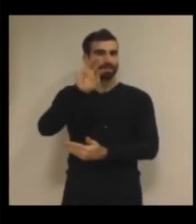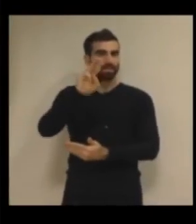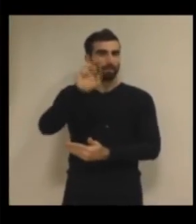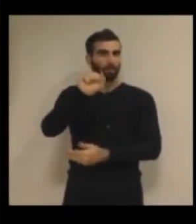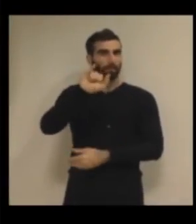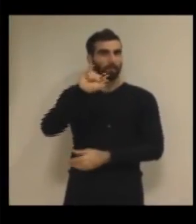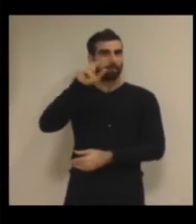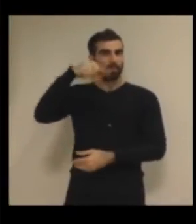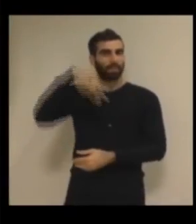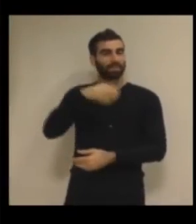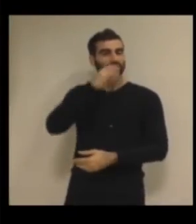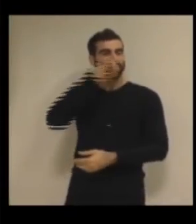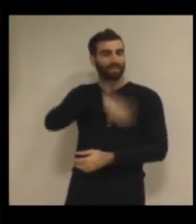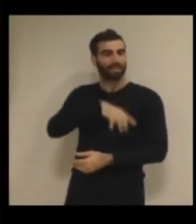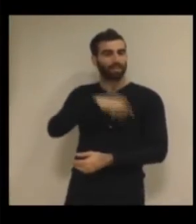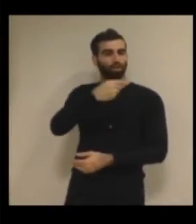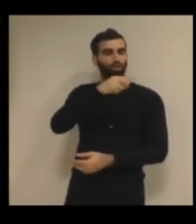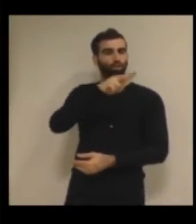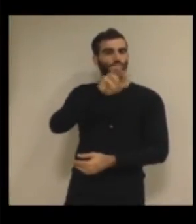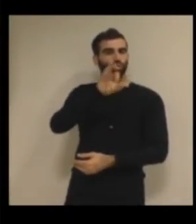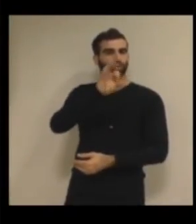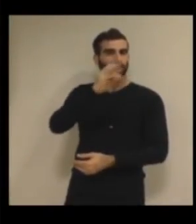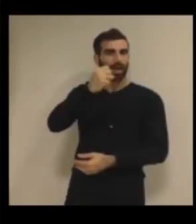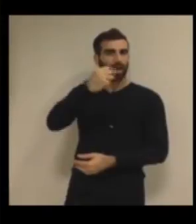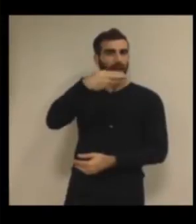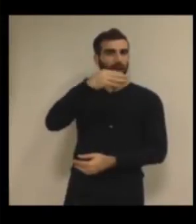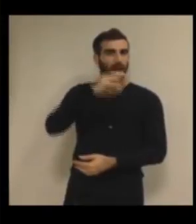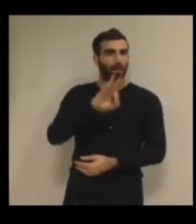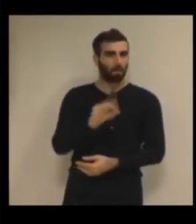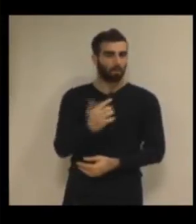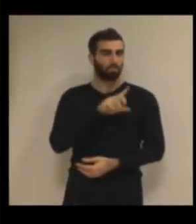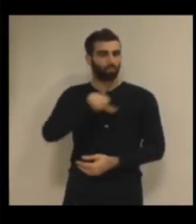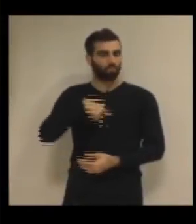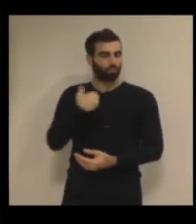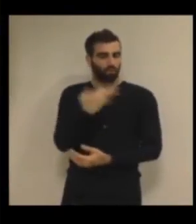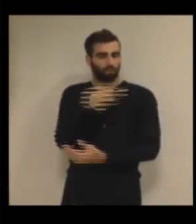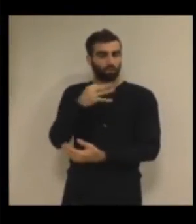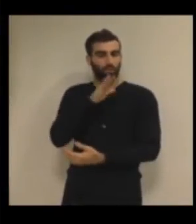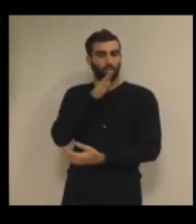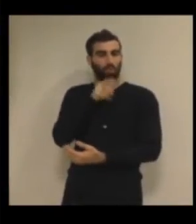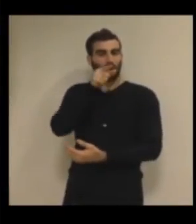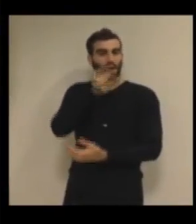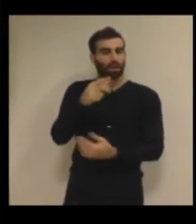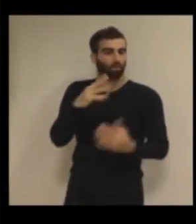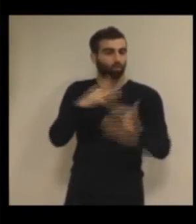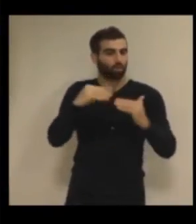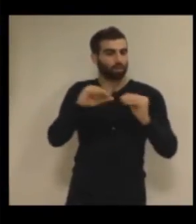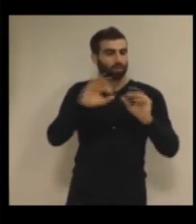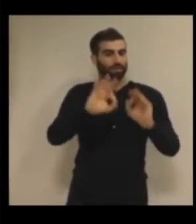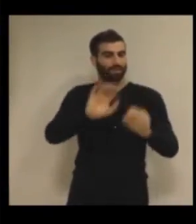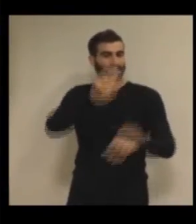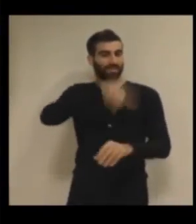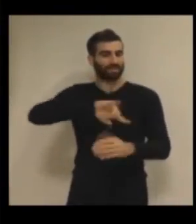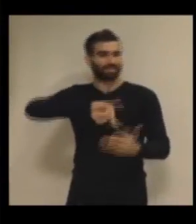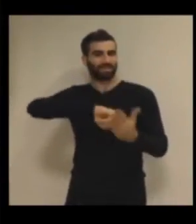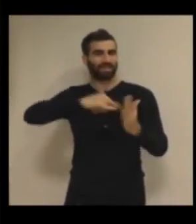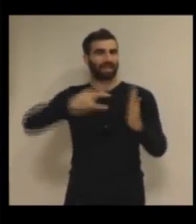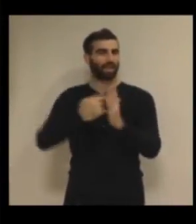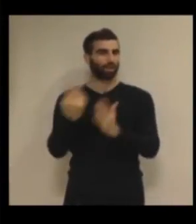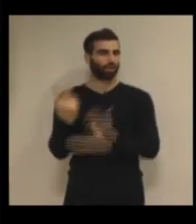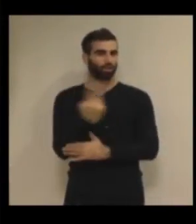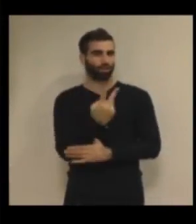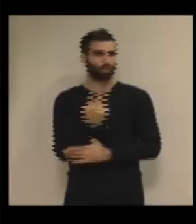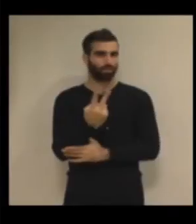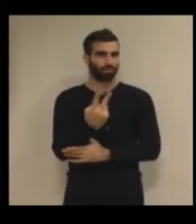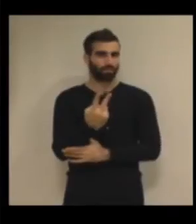es Gustavo, lo cual es excelente porque combina usuario con técnico, ¿de acuerdo? Lo cual digamos que